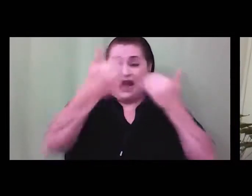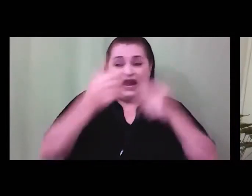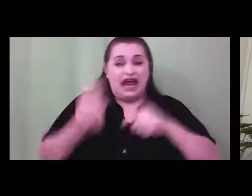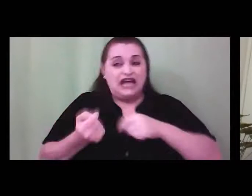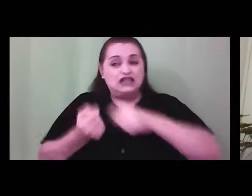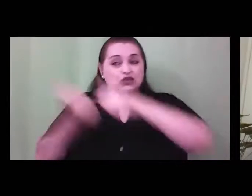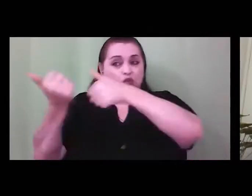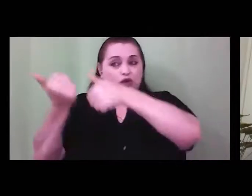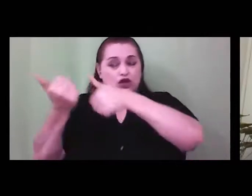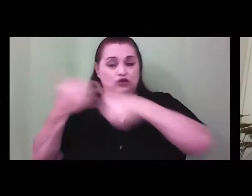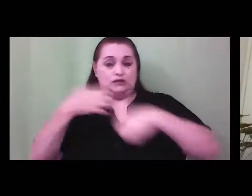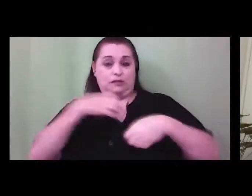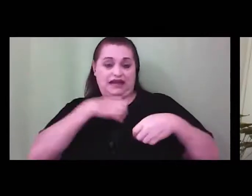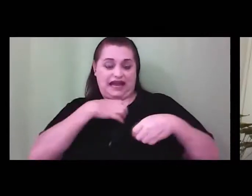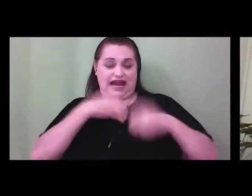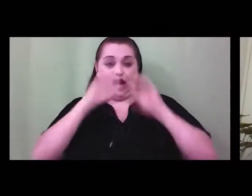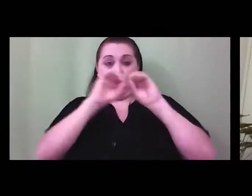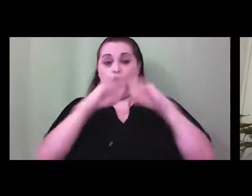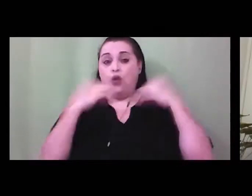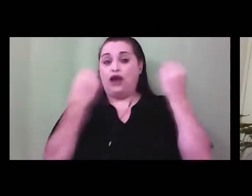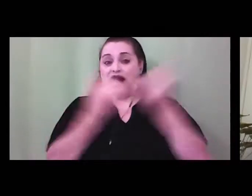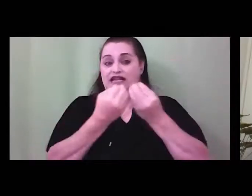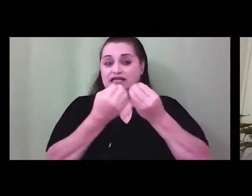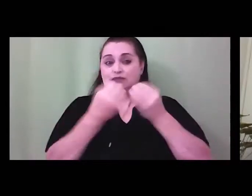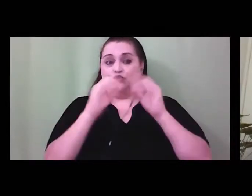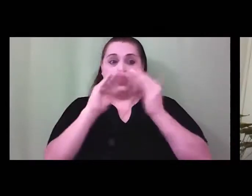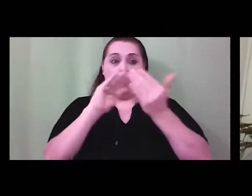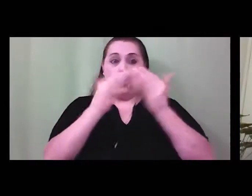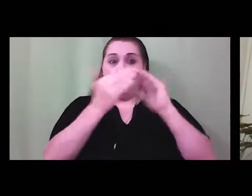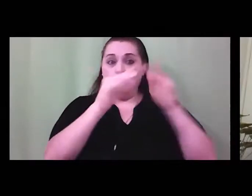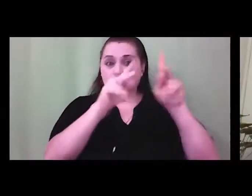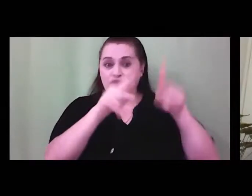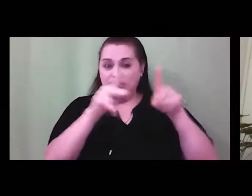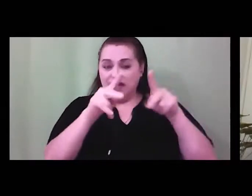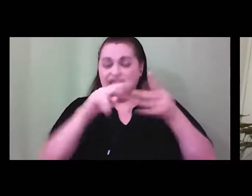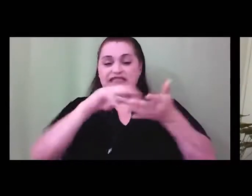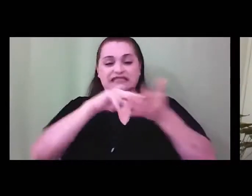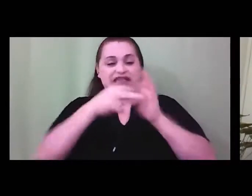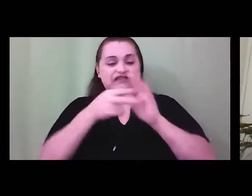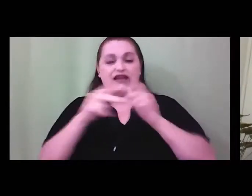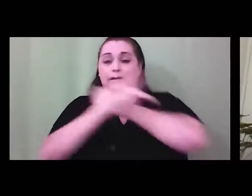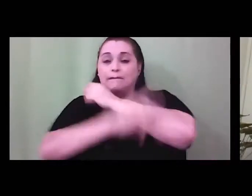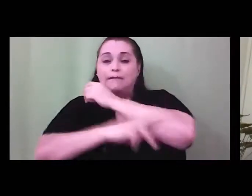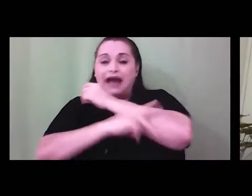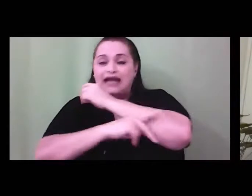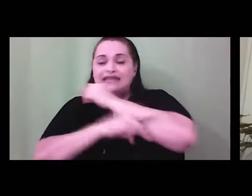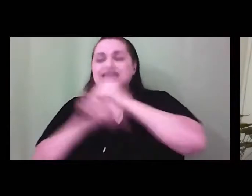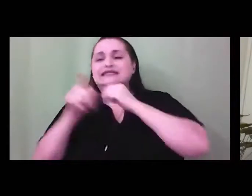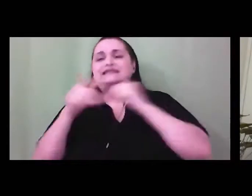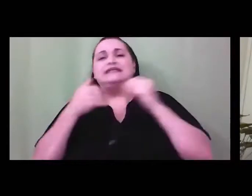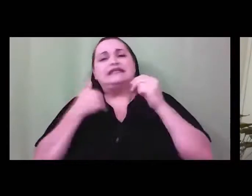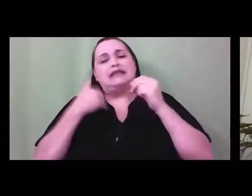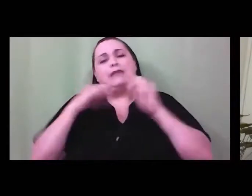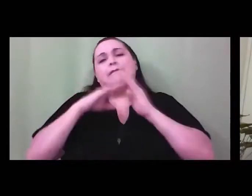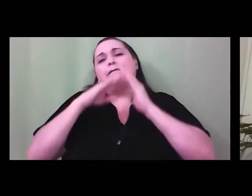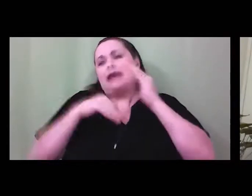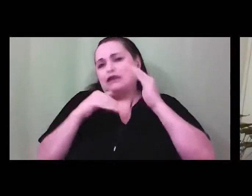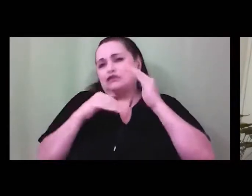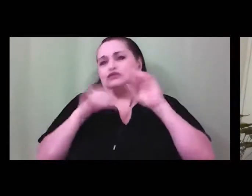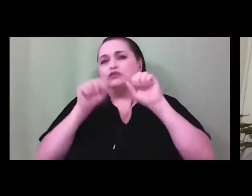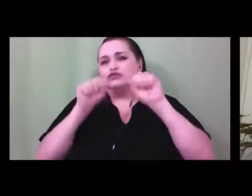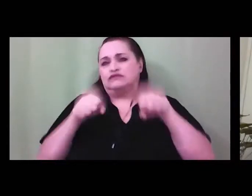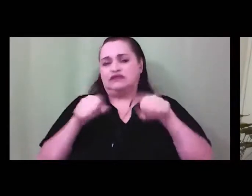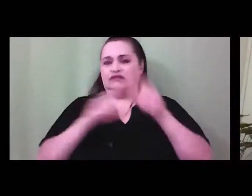de pertenecer a organismos y comunidades son países que tienen menos posibilidades de desarrollarse,